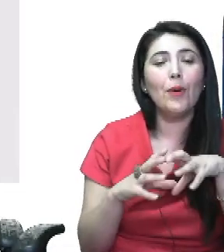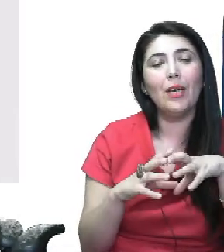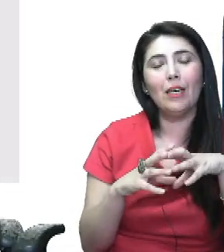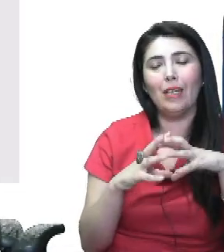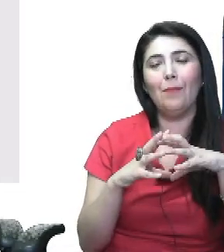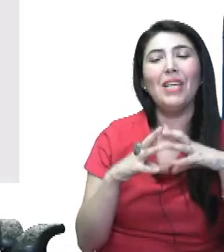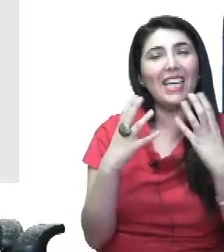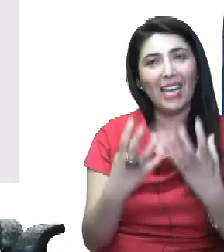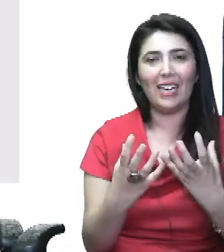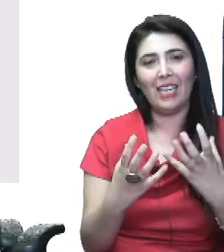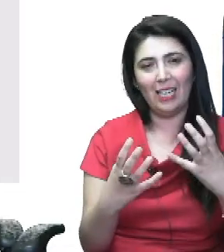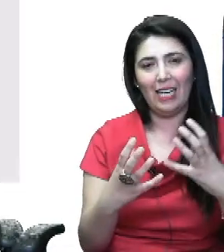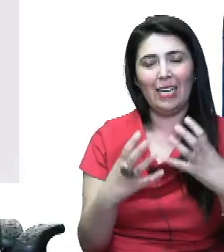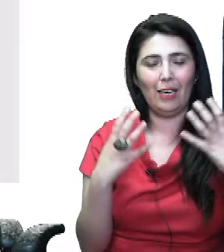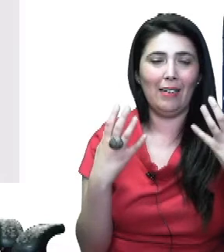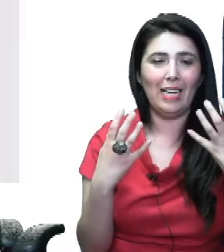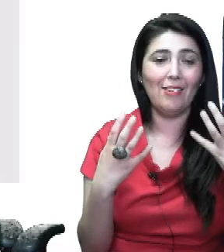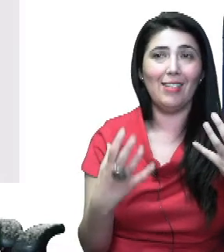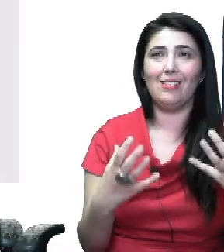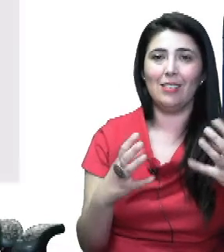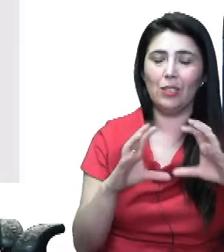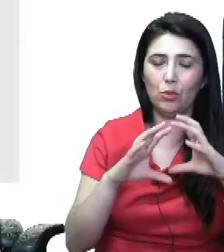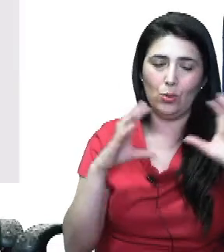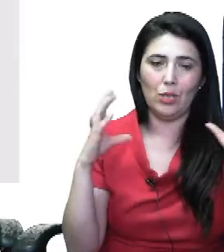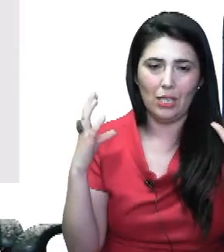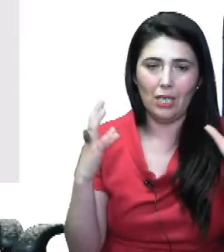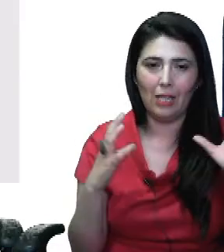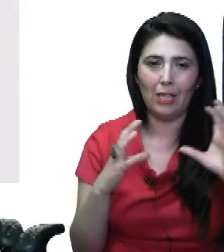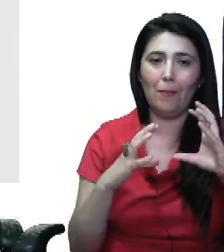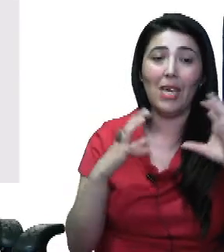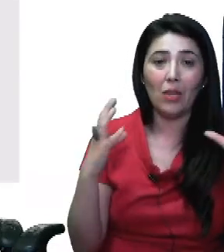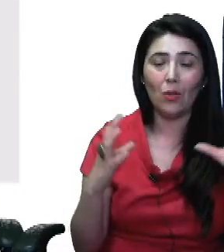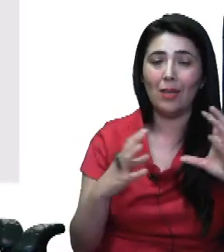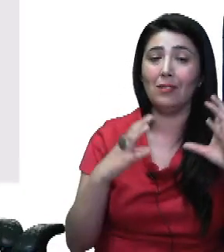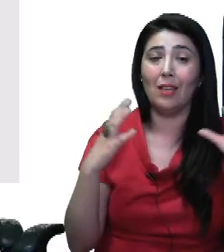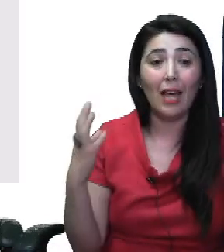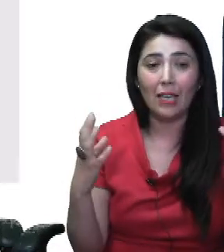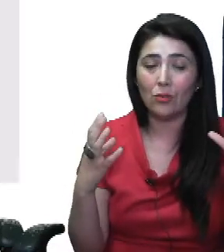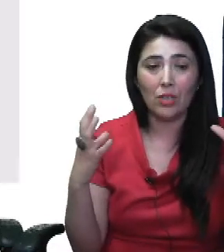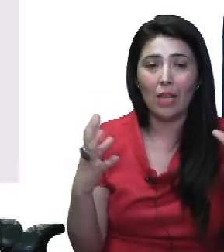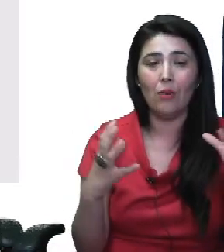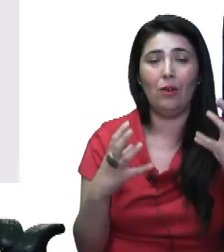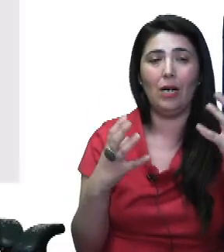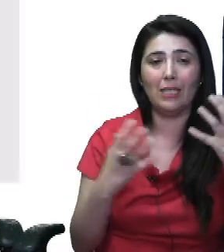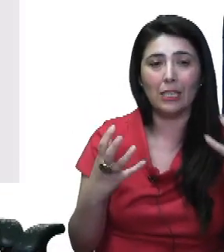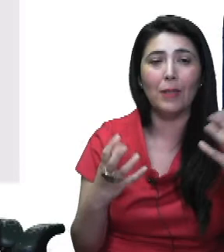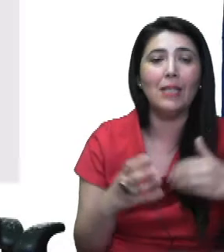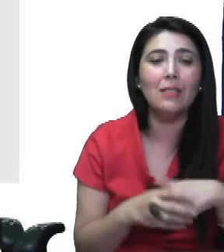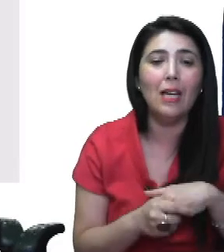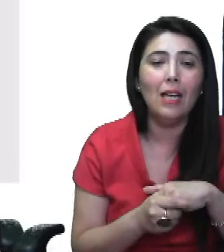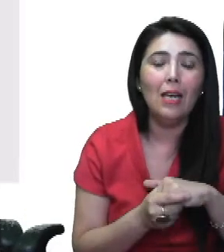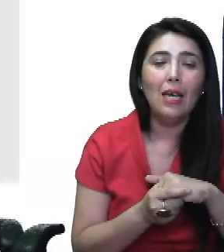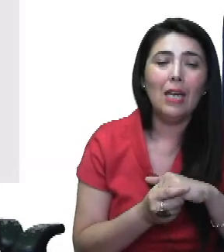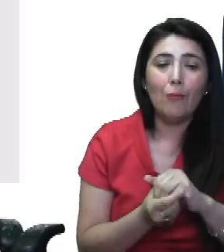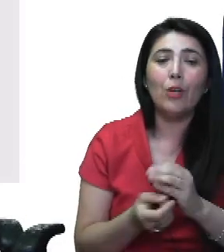para poder mitigar la vivencia, ¿cierto?, de miedo, de ansiedad asociado a esta